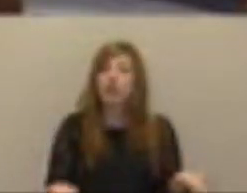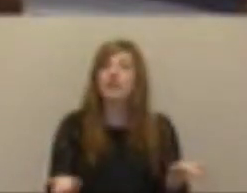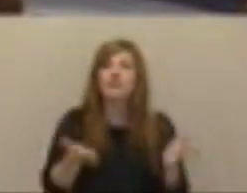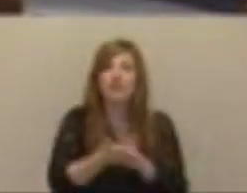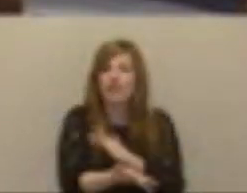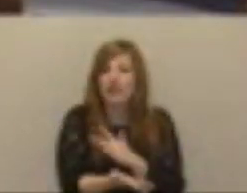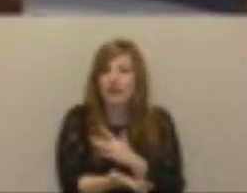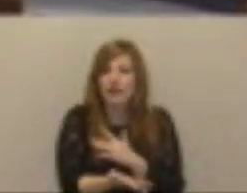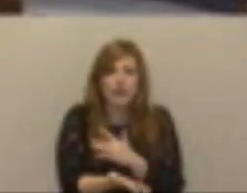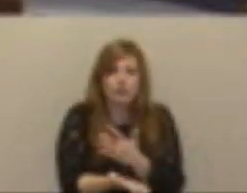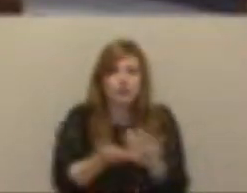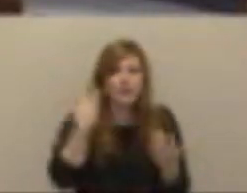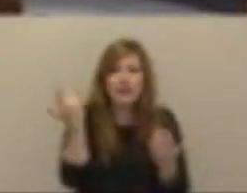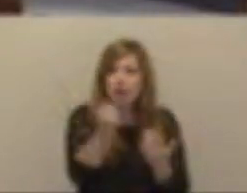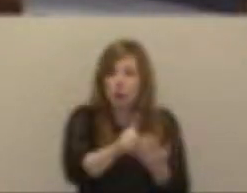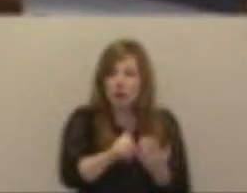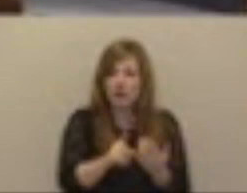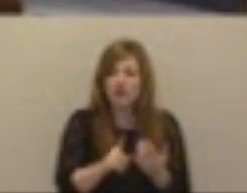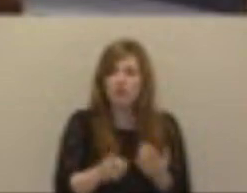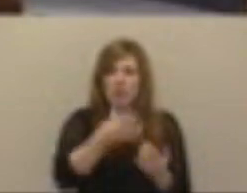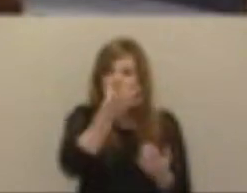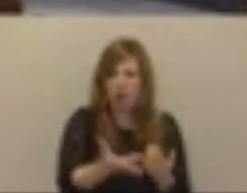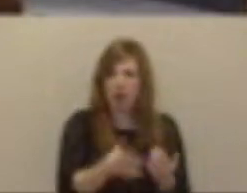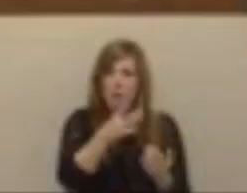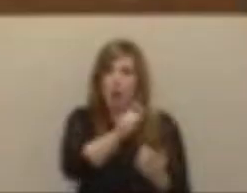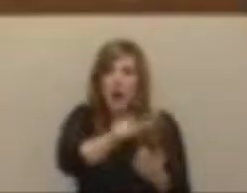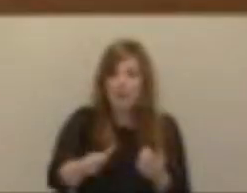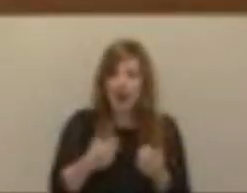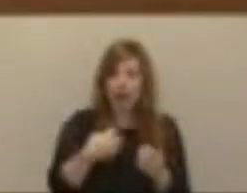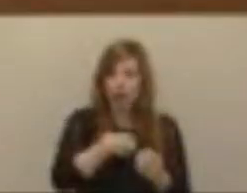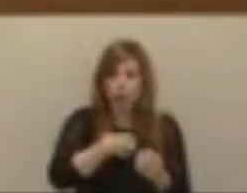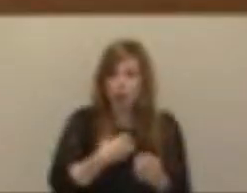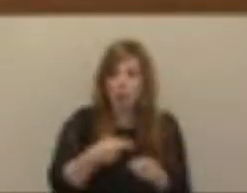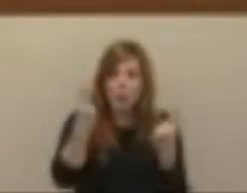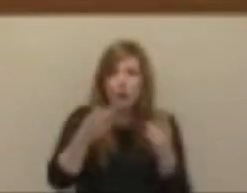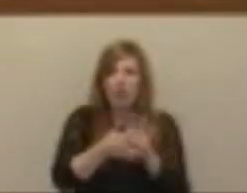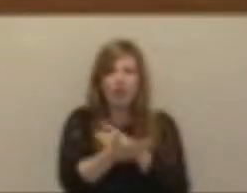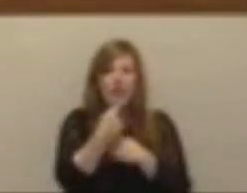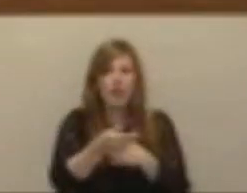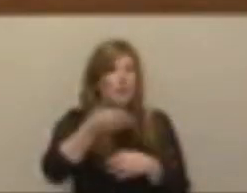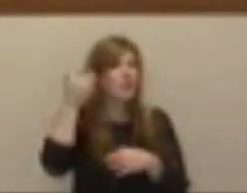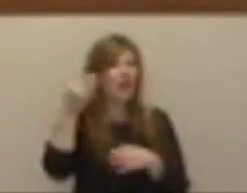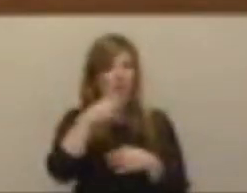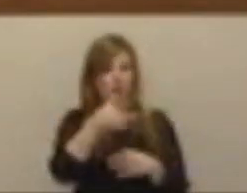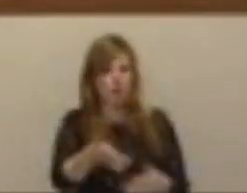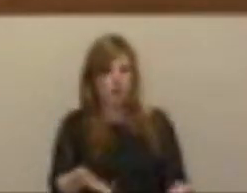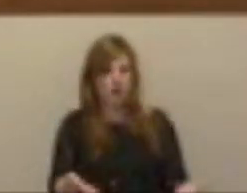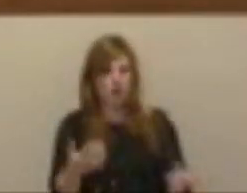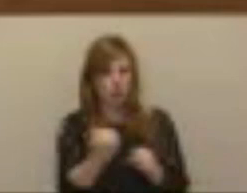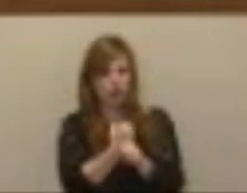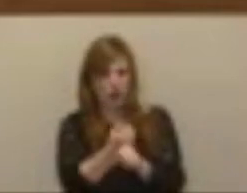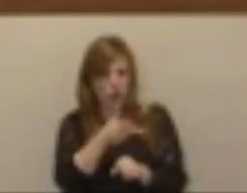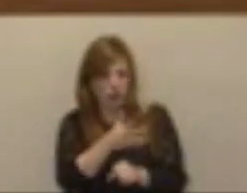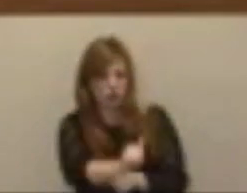indignante intentar vender esa moto de que los empleados públicos son privilegiados porque tienen un trabajo con